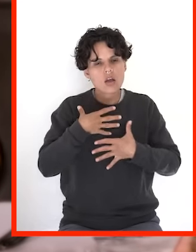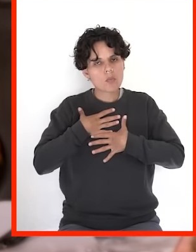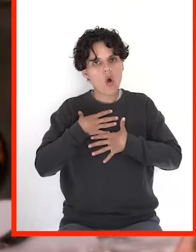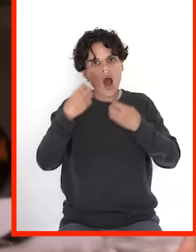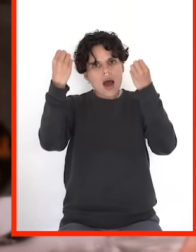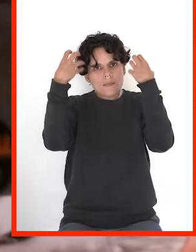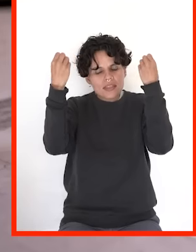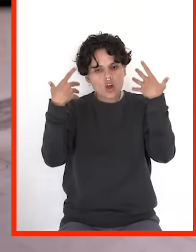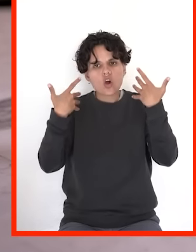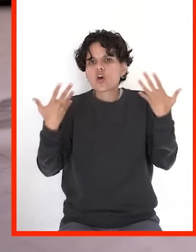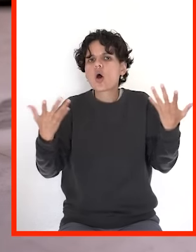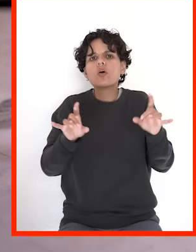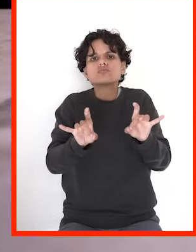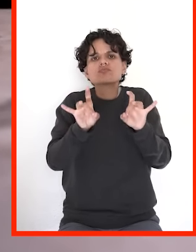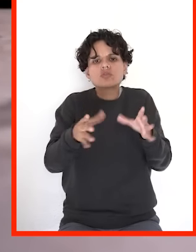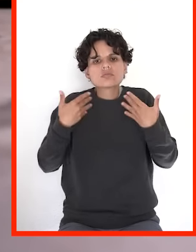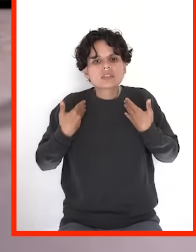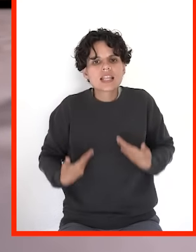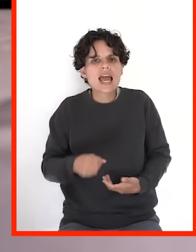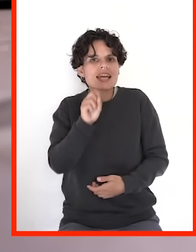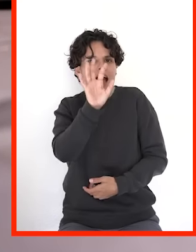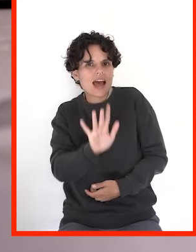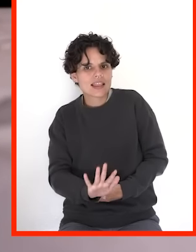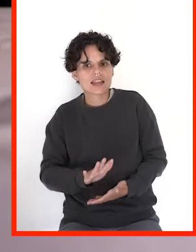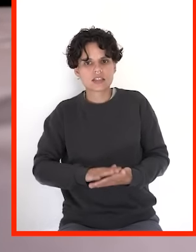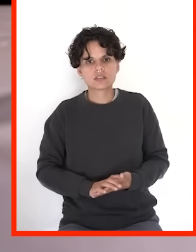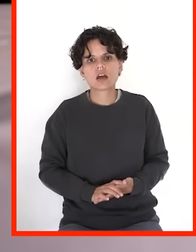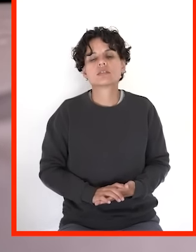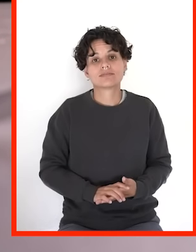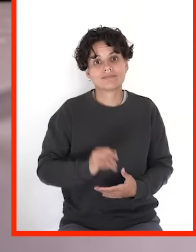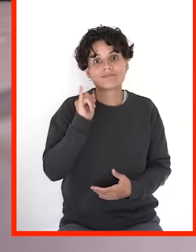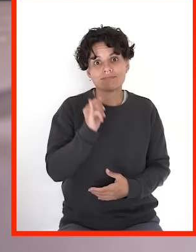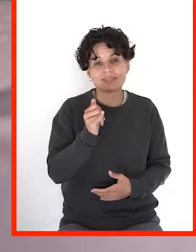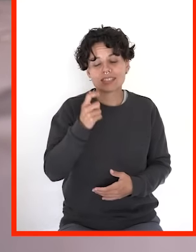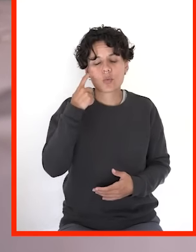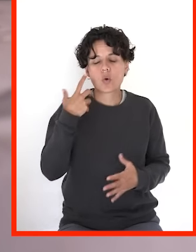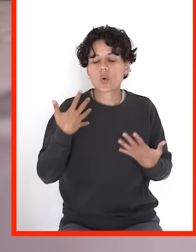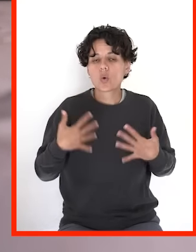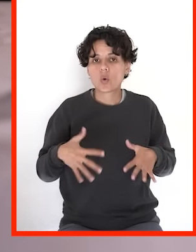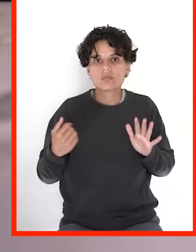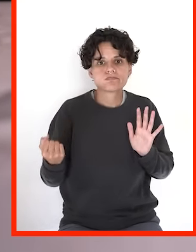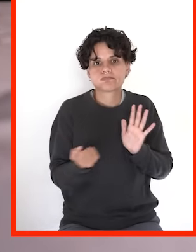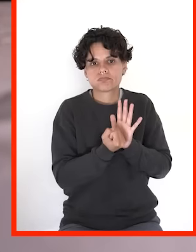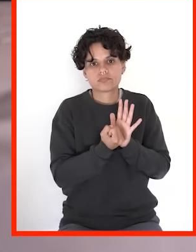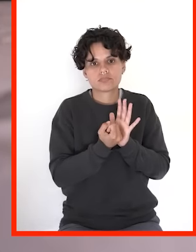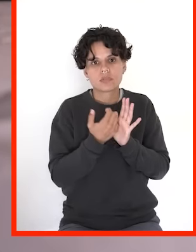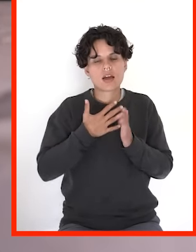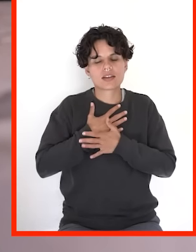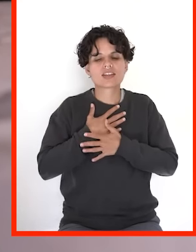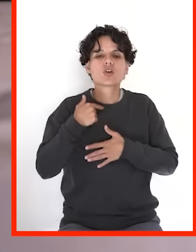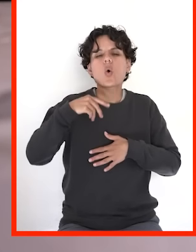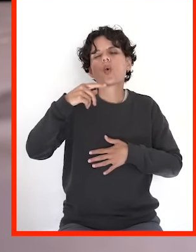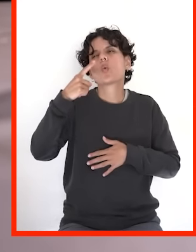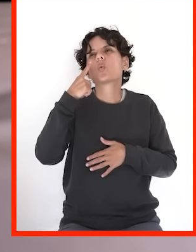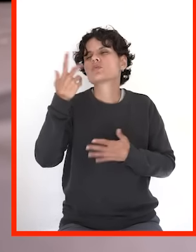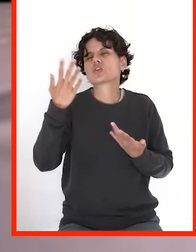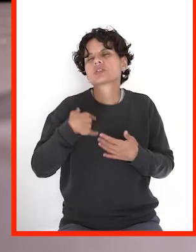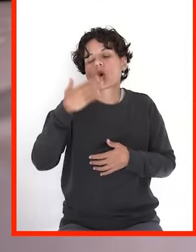bueno. Te marca a ti, hey. Sí, yo me acuerdo que de repente, no sé, pues estaba tirado en la cama un día